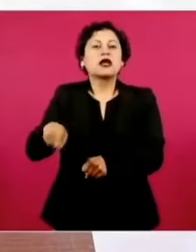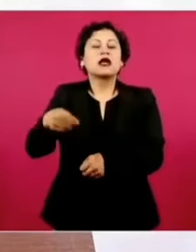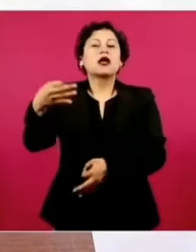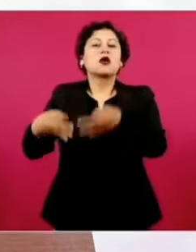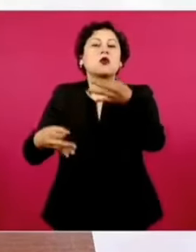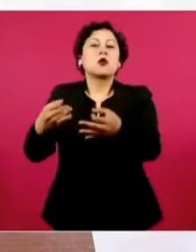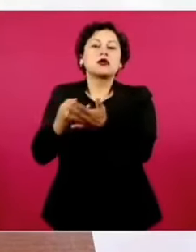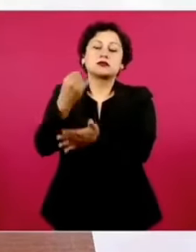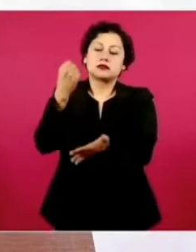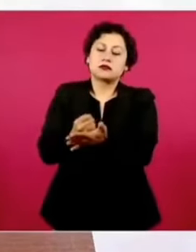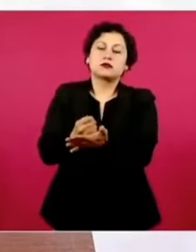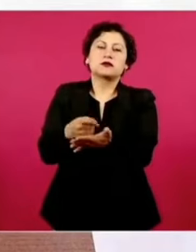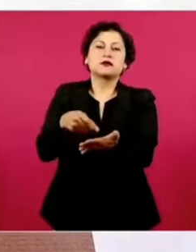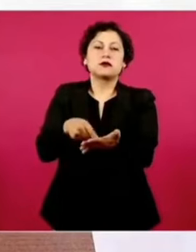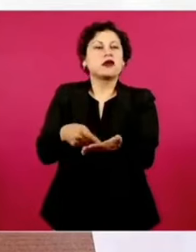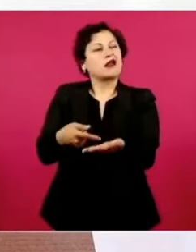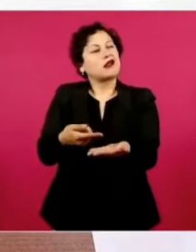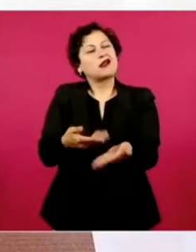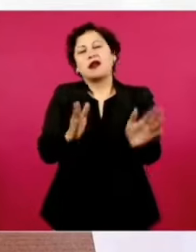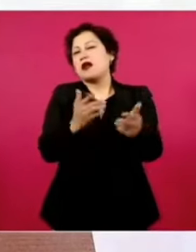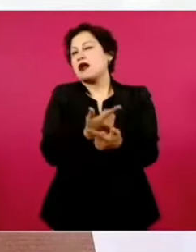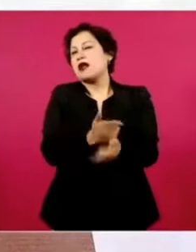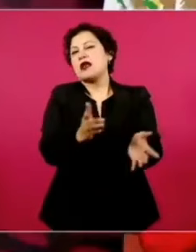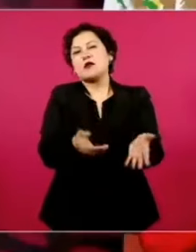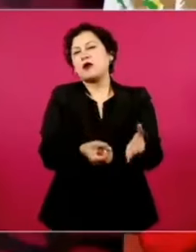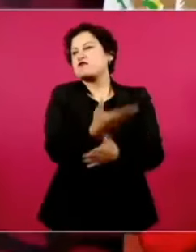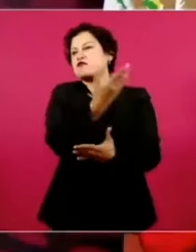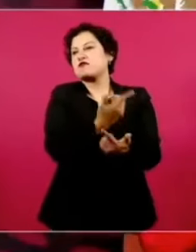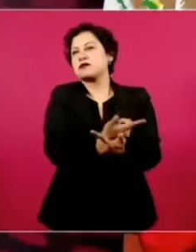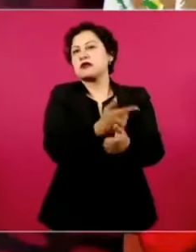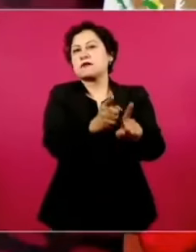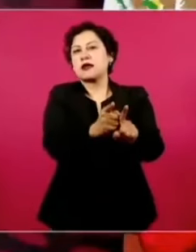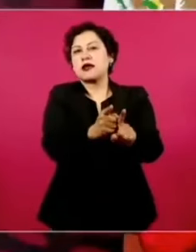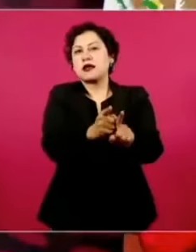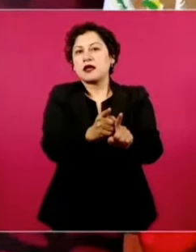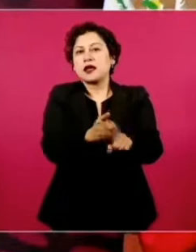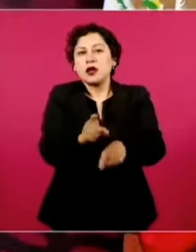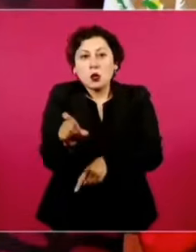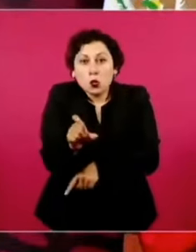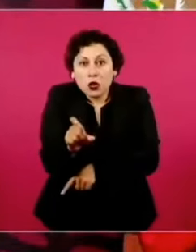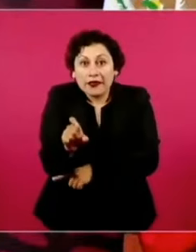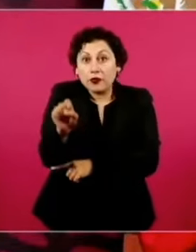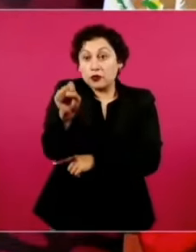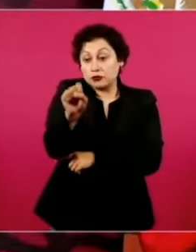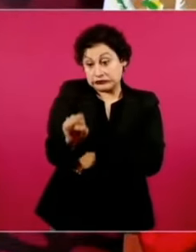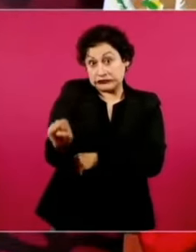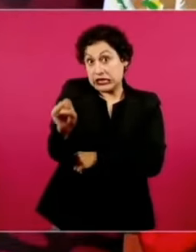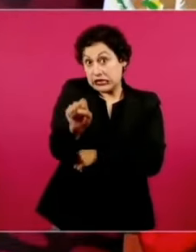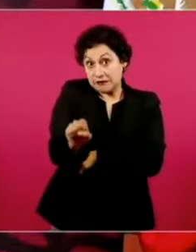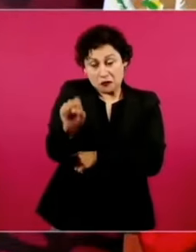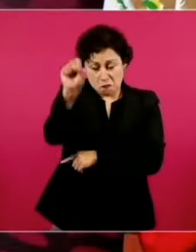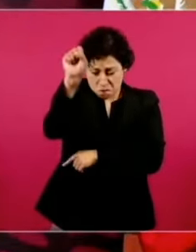el sábado. Y antes decían, tienen